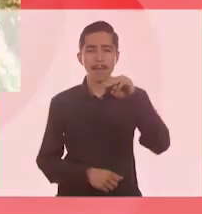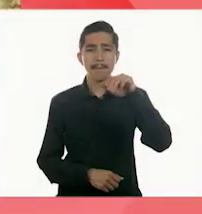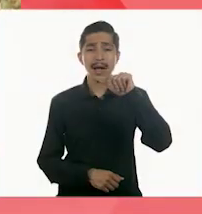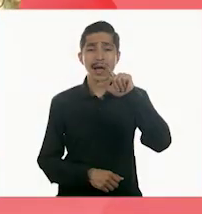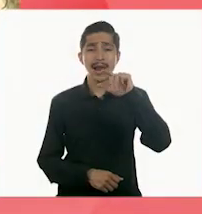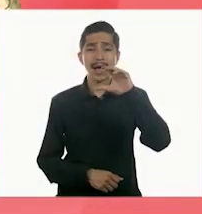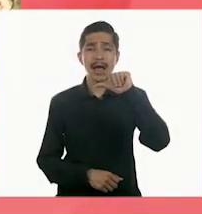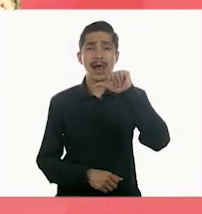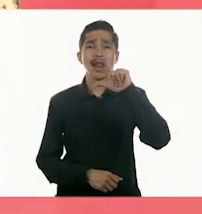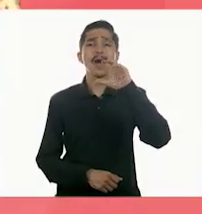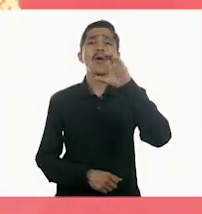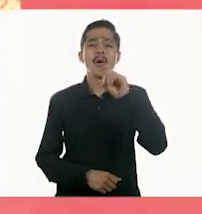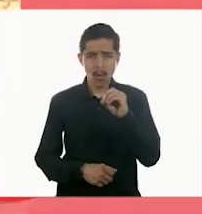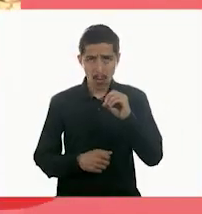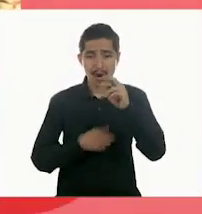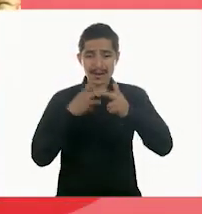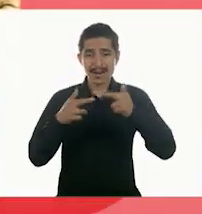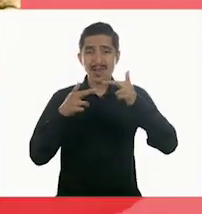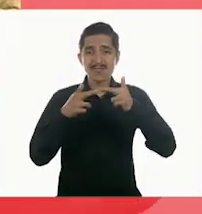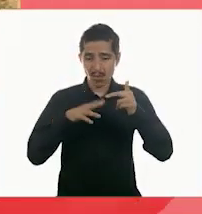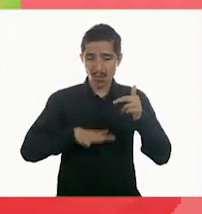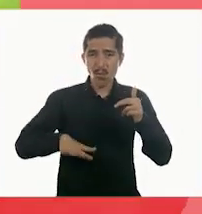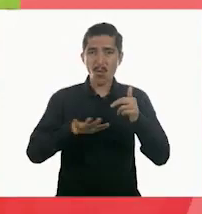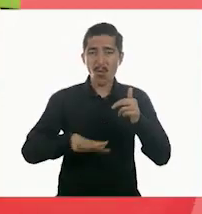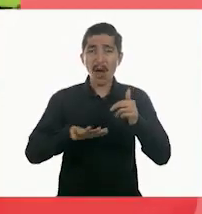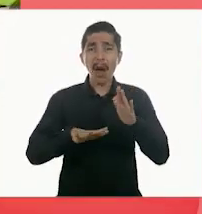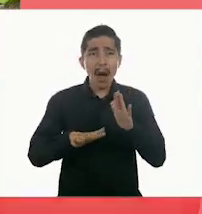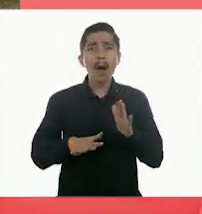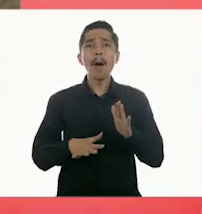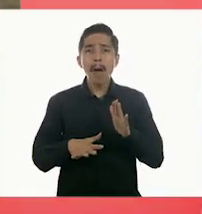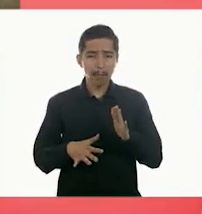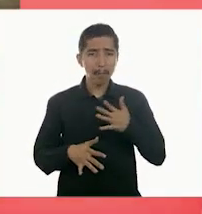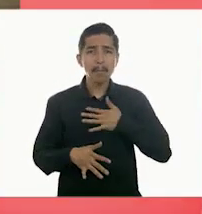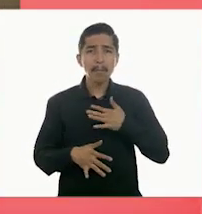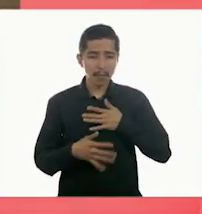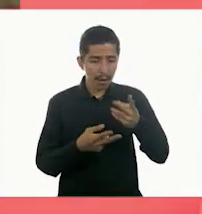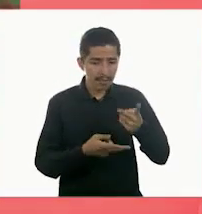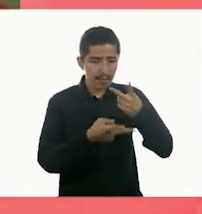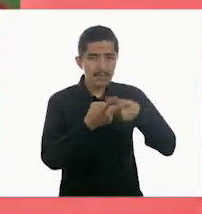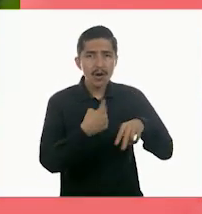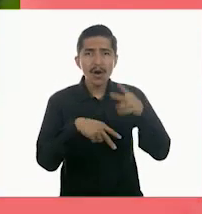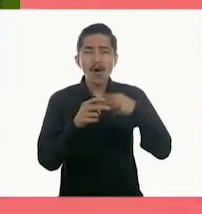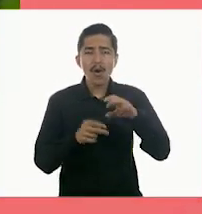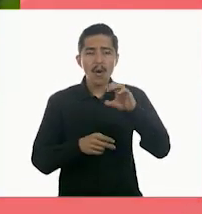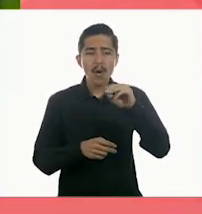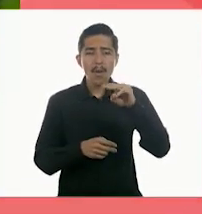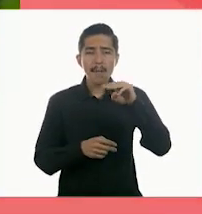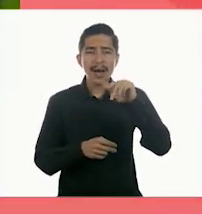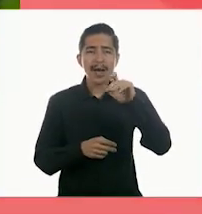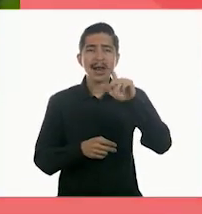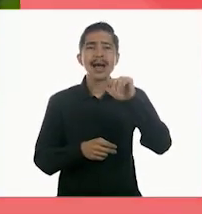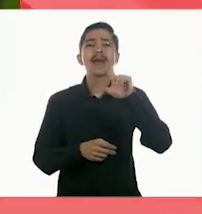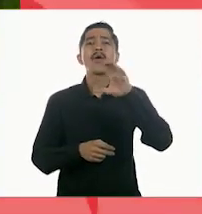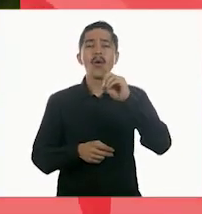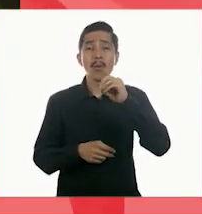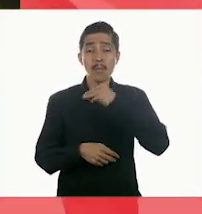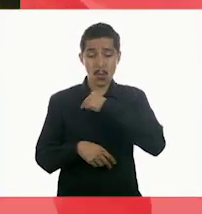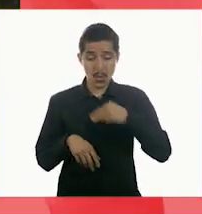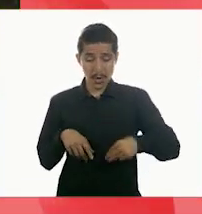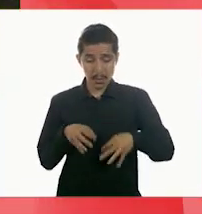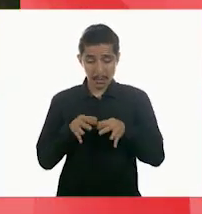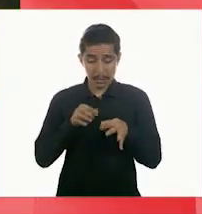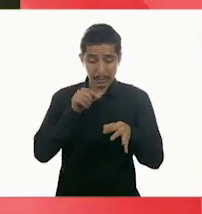Comalcalco, en la subregión de La Chontalpa, surge majestuoso Comalcalco, un municipio que